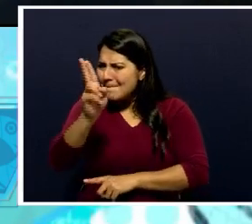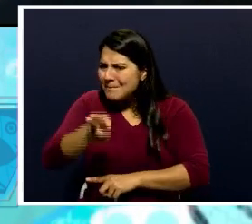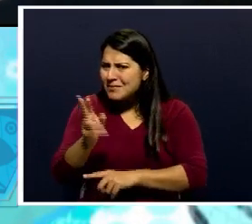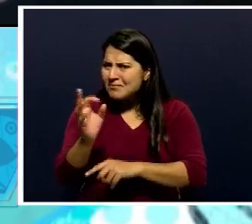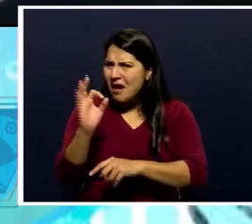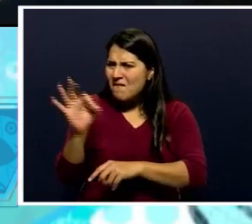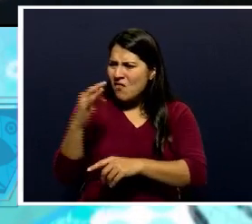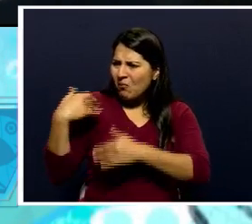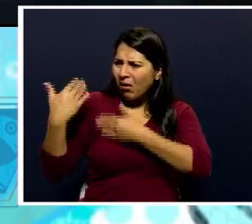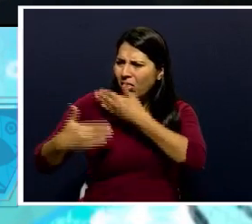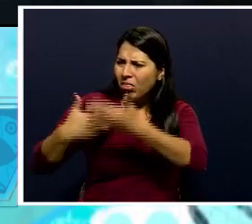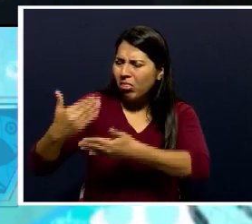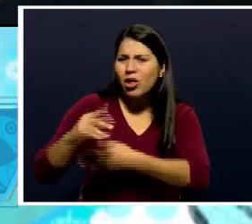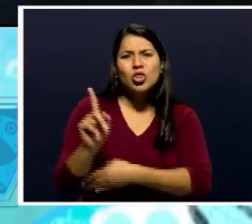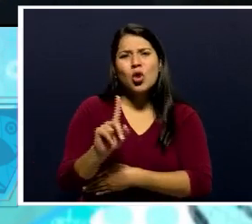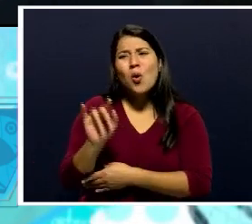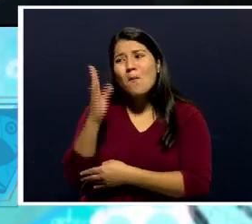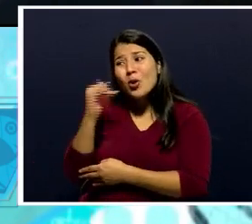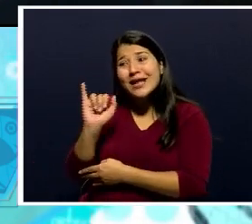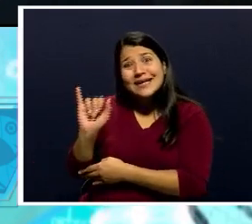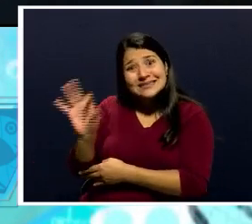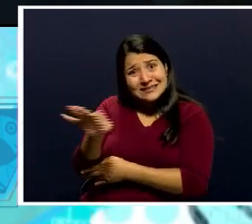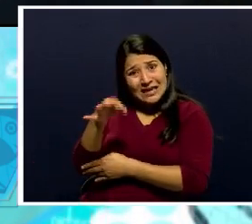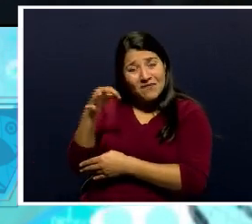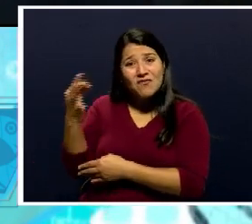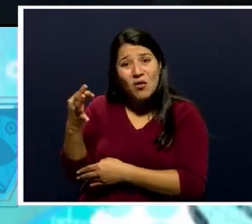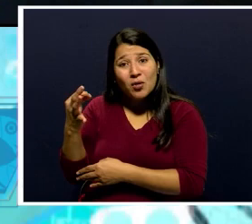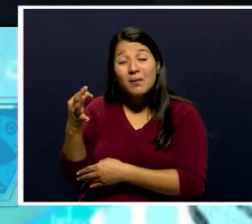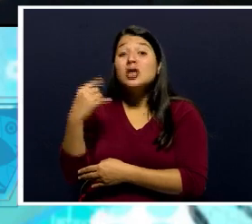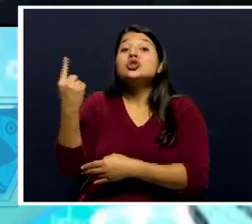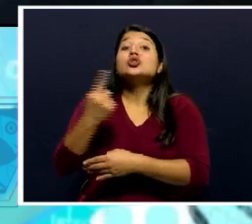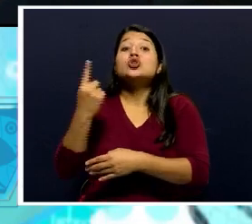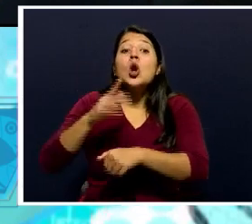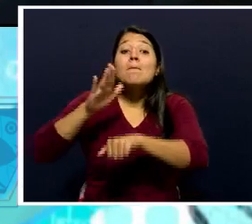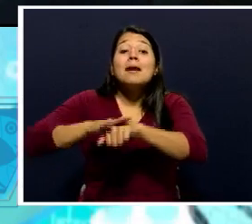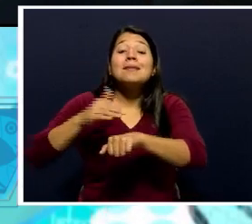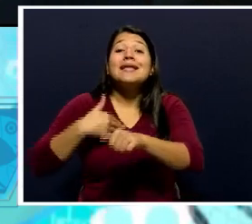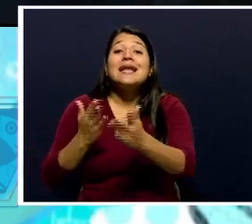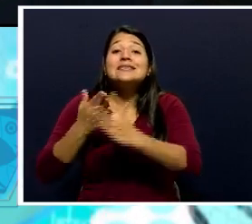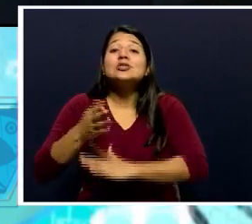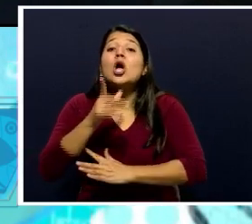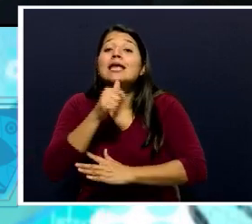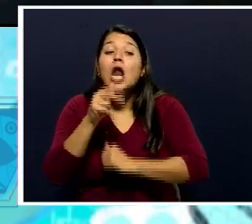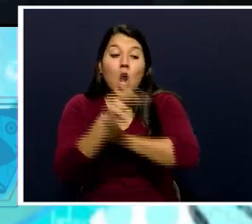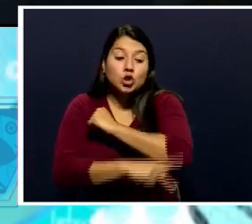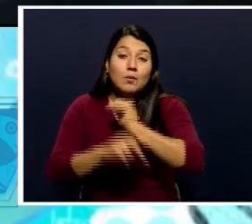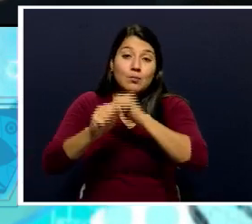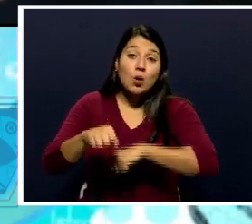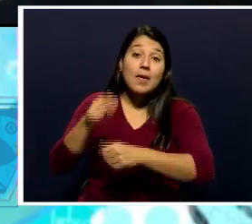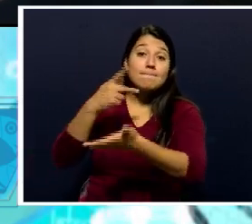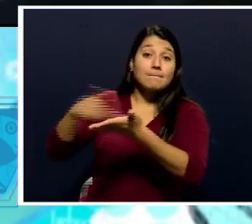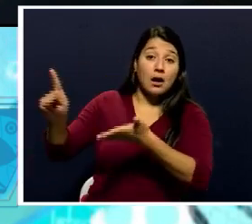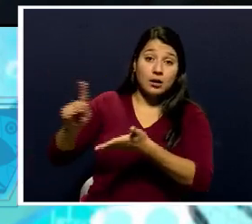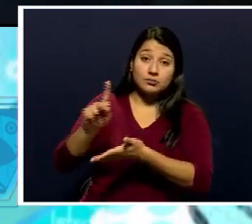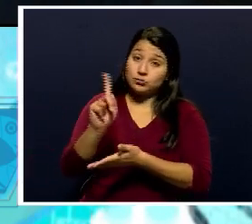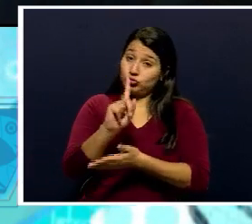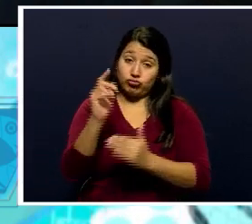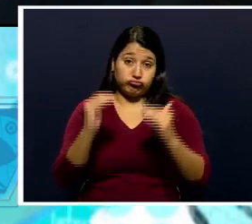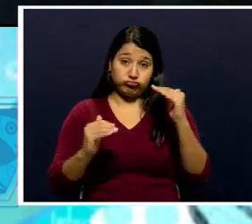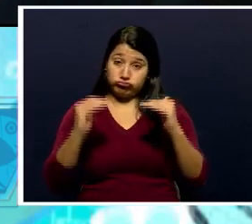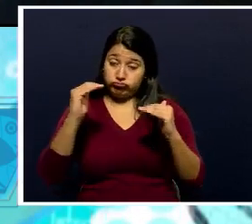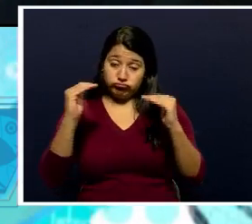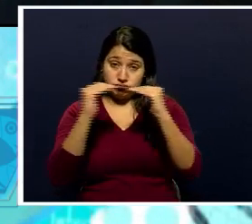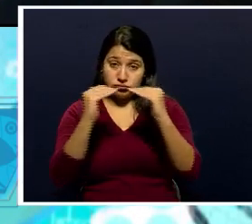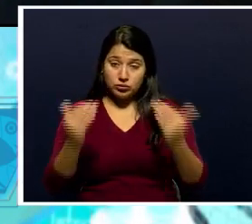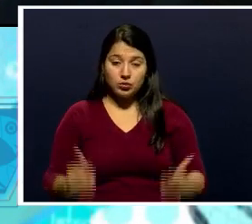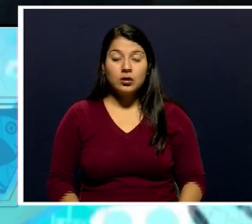porque ese es un modelo que solo le responde a quienes pueden pagar, y en este momento esa lógica daría el traste con la humanidad. Además,